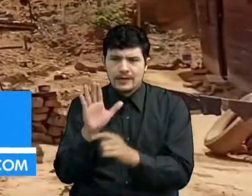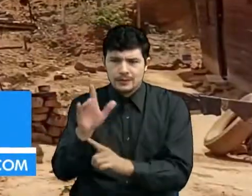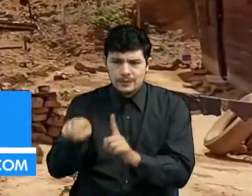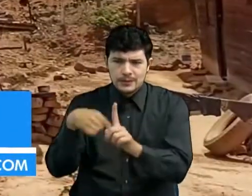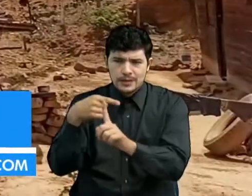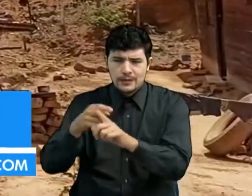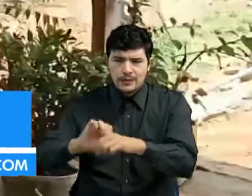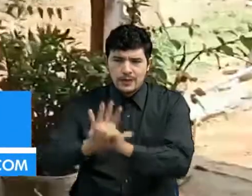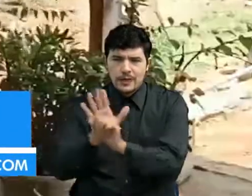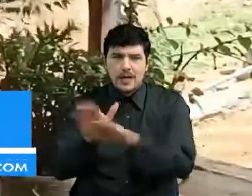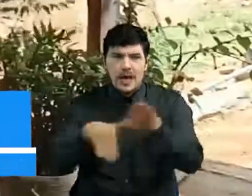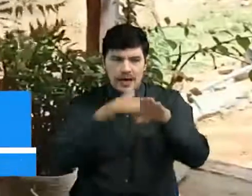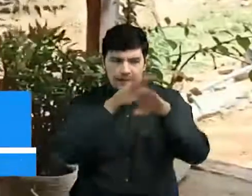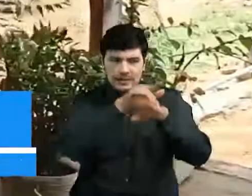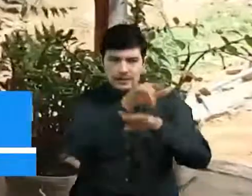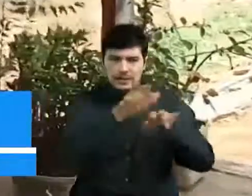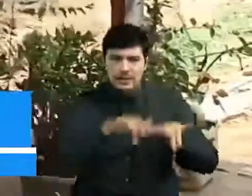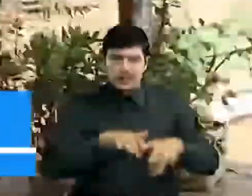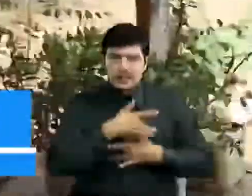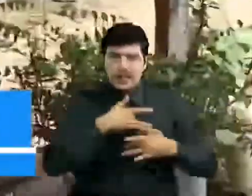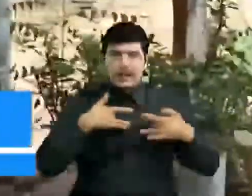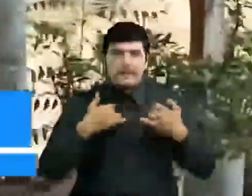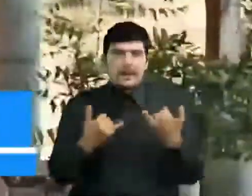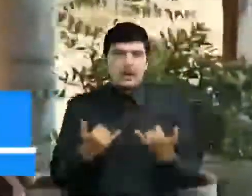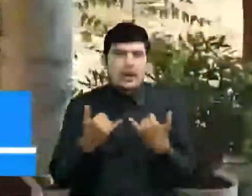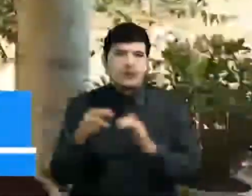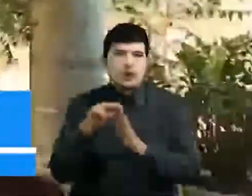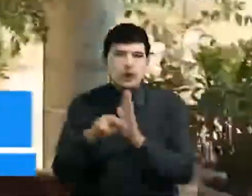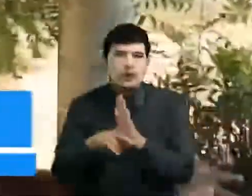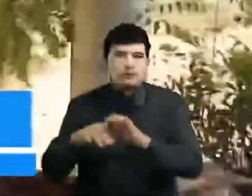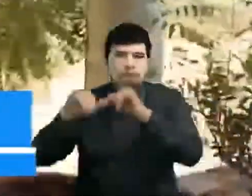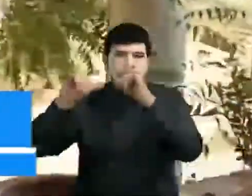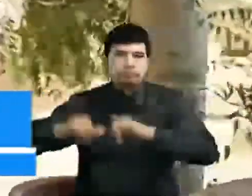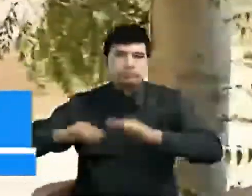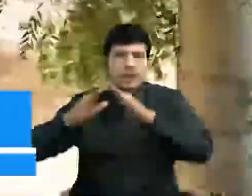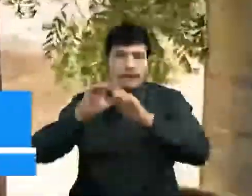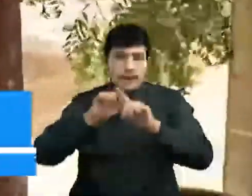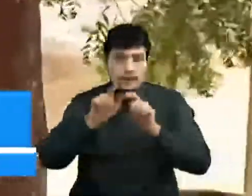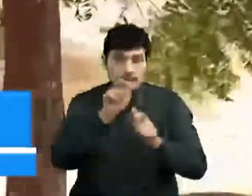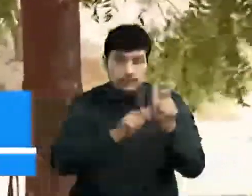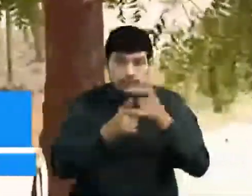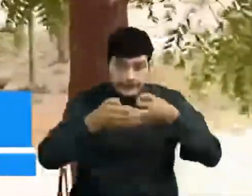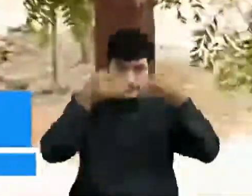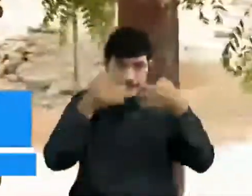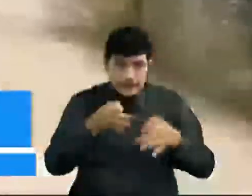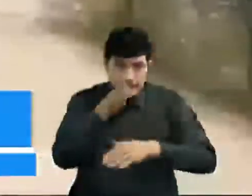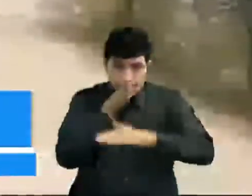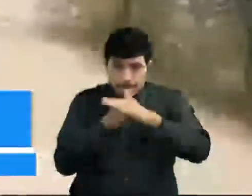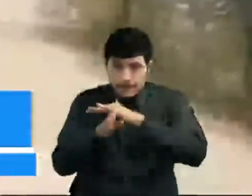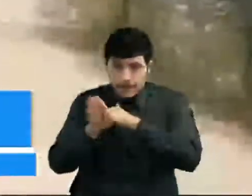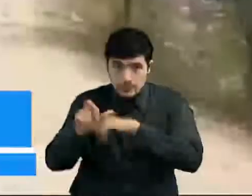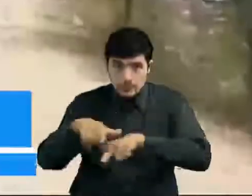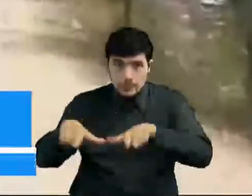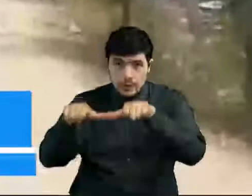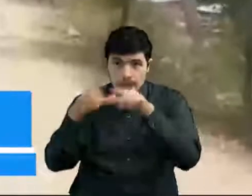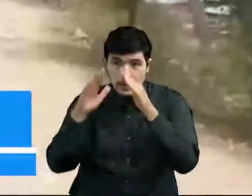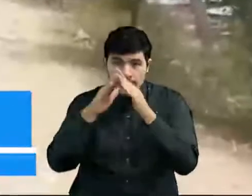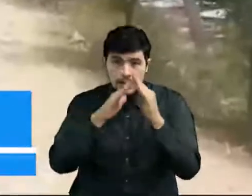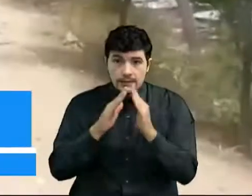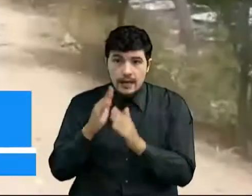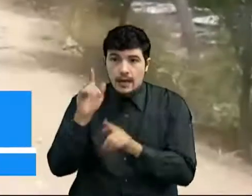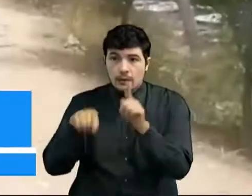autoridades sanitarias, las medidas solo se han quedado en el aislamiento y no llegan a realizar las pruebas. Le estamos pidiendo al señor alcalde, al